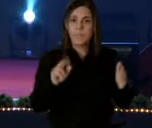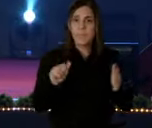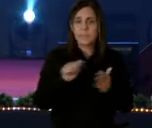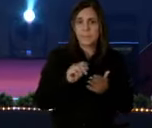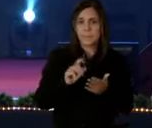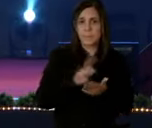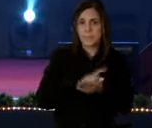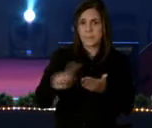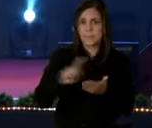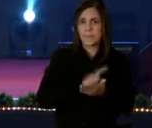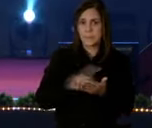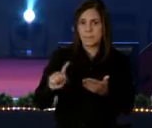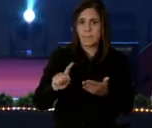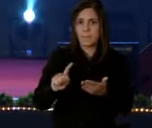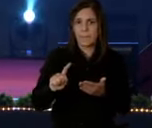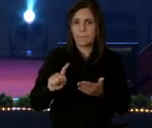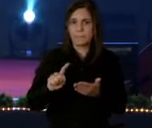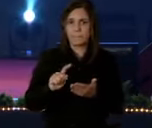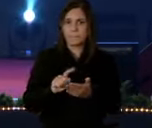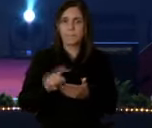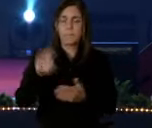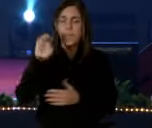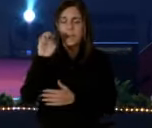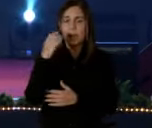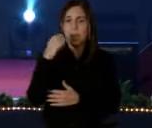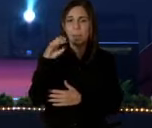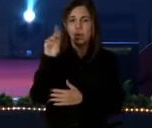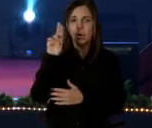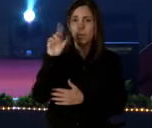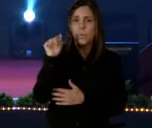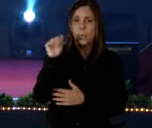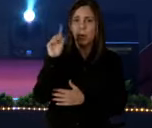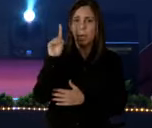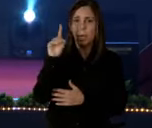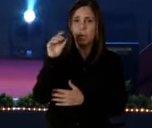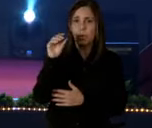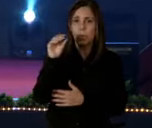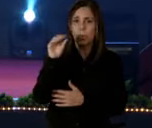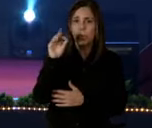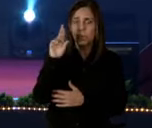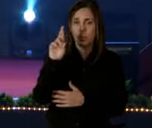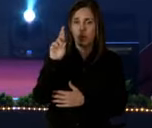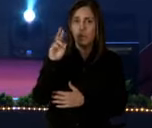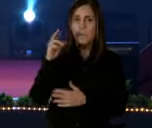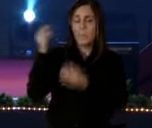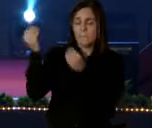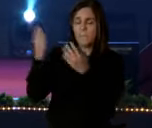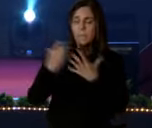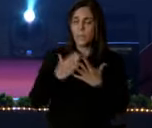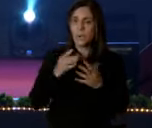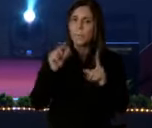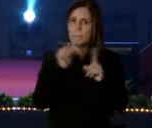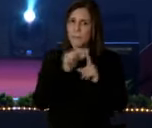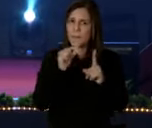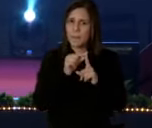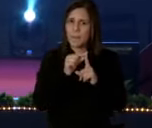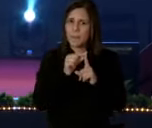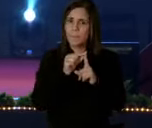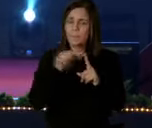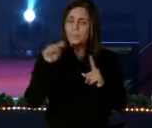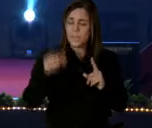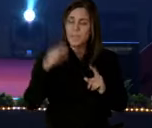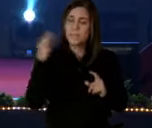de la latitud cero, que es Ecuador, unos pastores, y nos trajo una palabra. Y este miércoles pasado trajo un varón